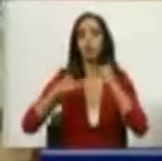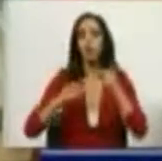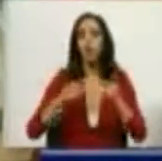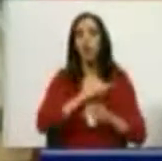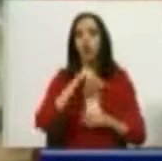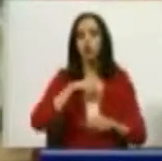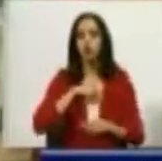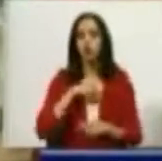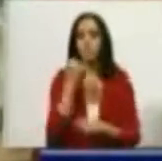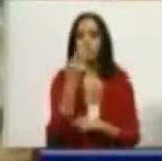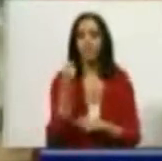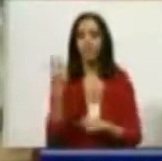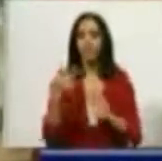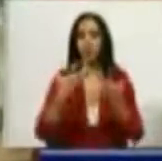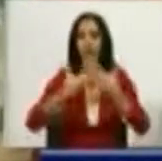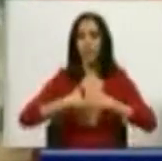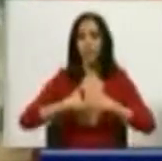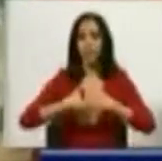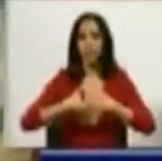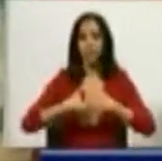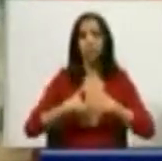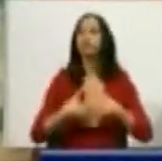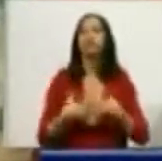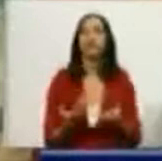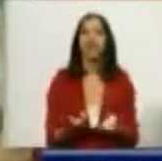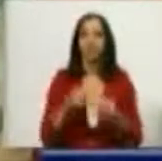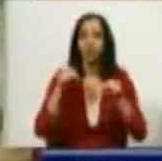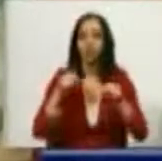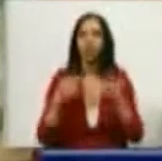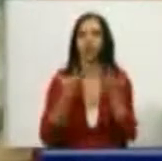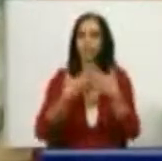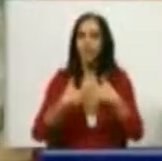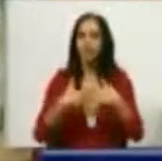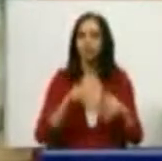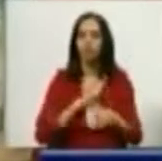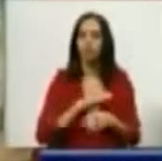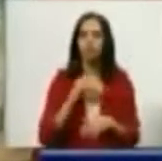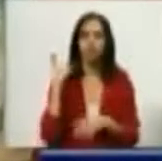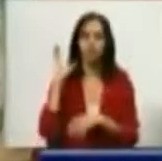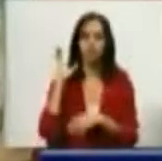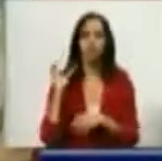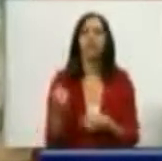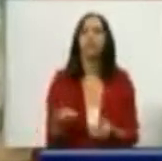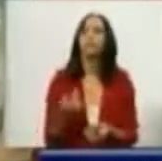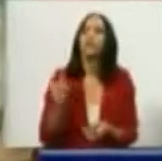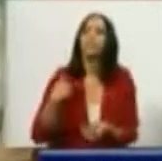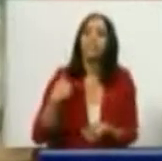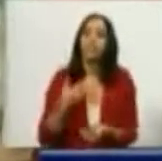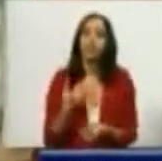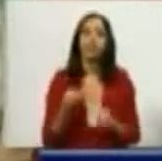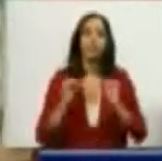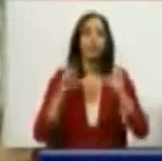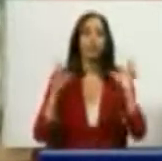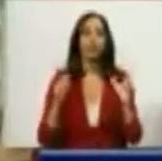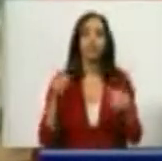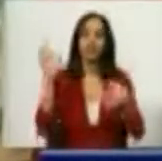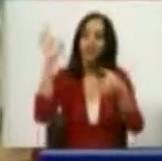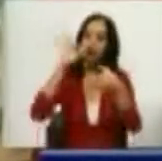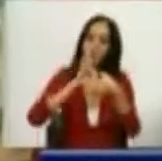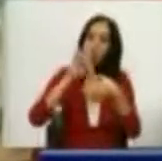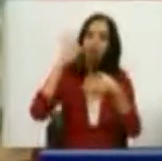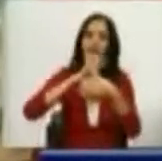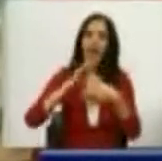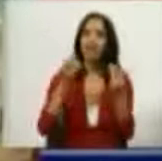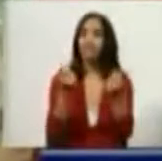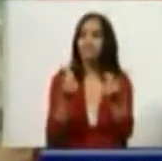empresas incluyendo estos adoquines una empresa del Estado hemos tenido la suerte de ahorrar dinero a